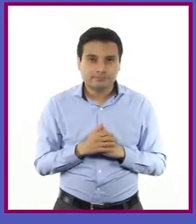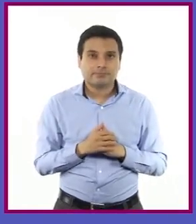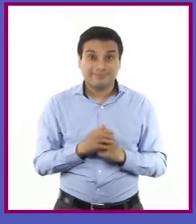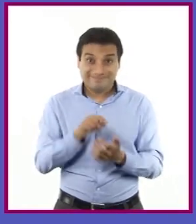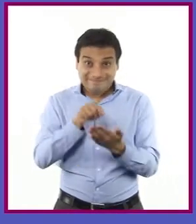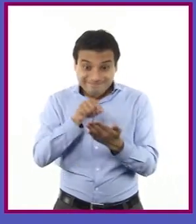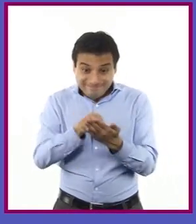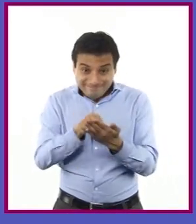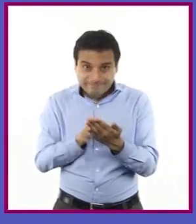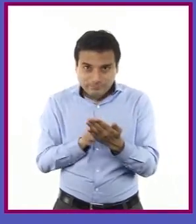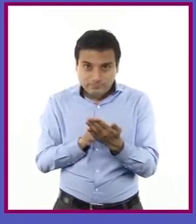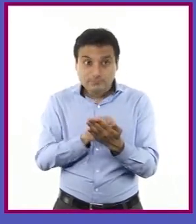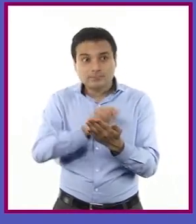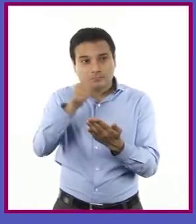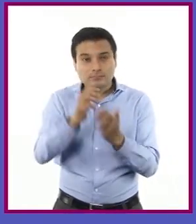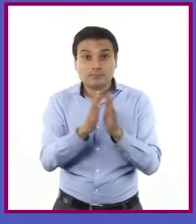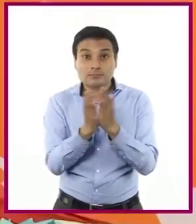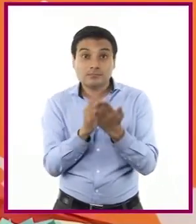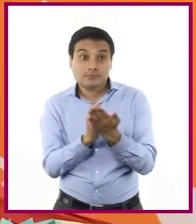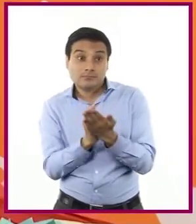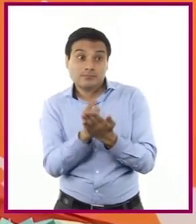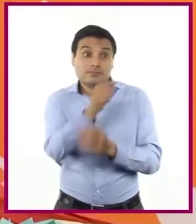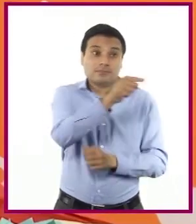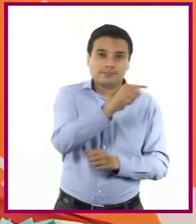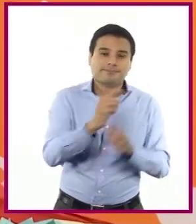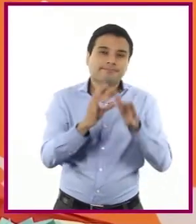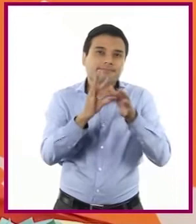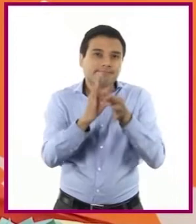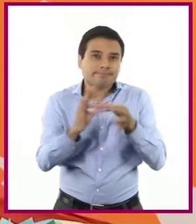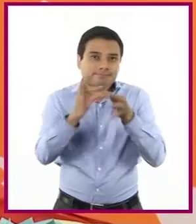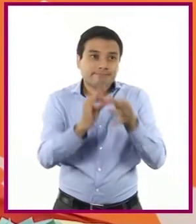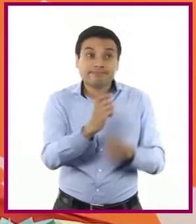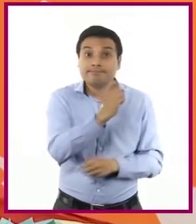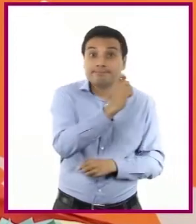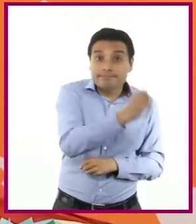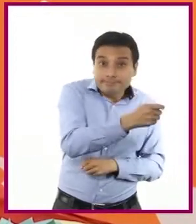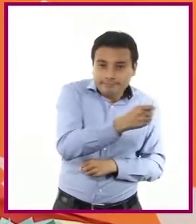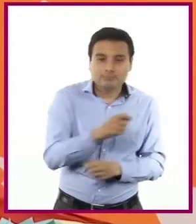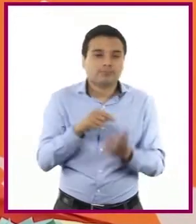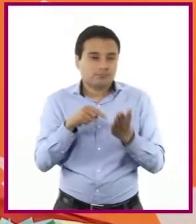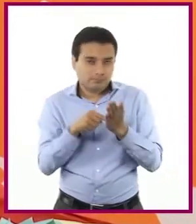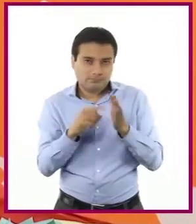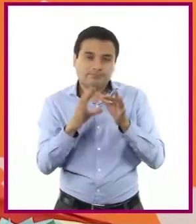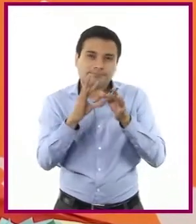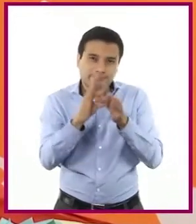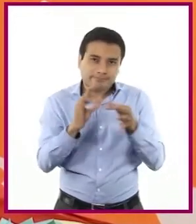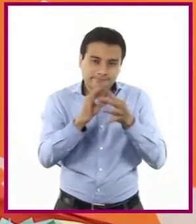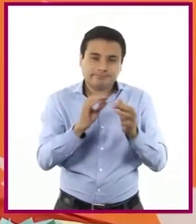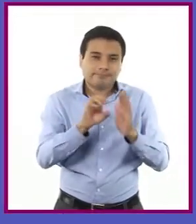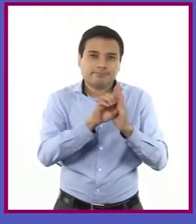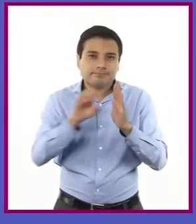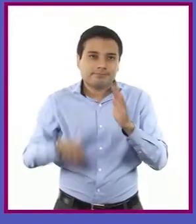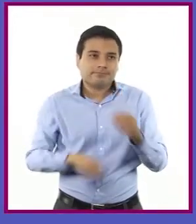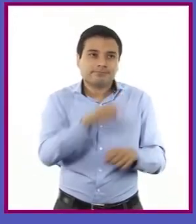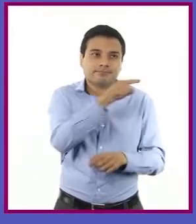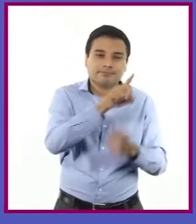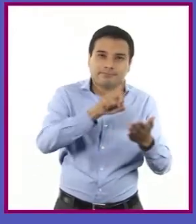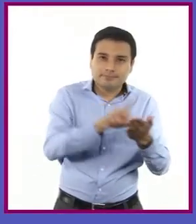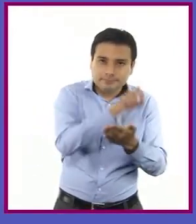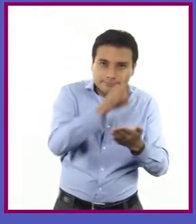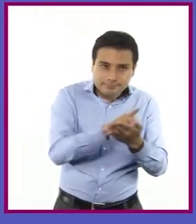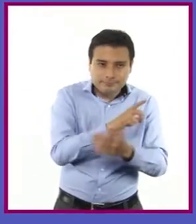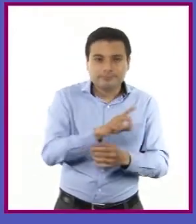análisis que proviene de una fuente primaria, como enciclopedias, antologías, biografías. Y